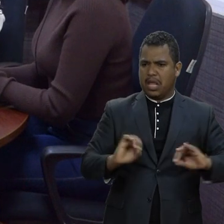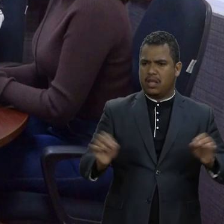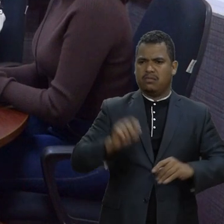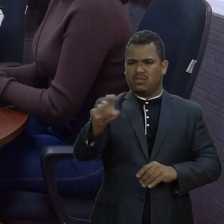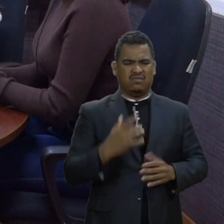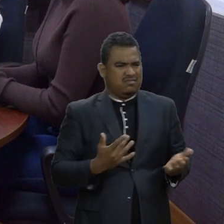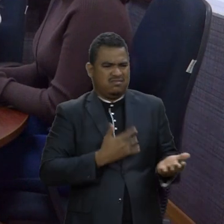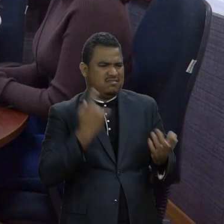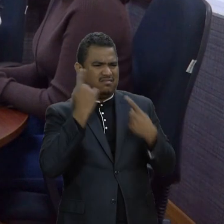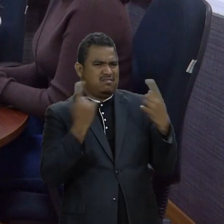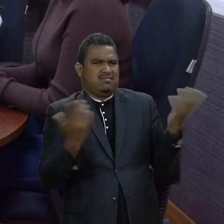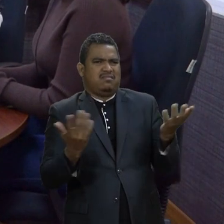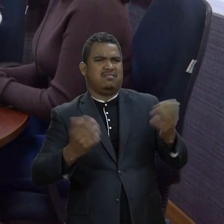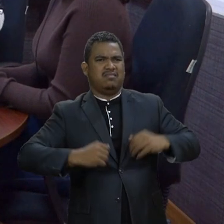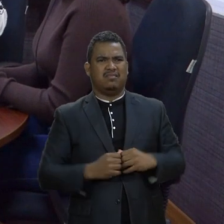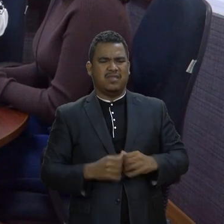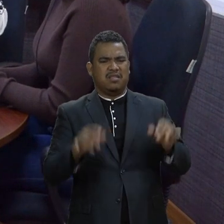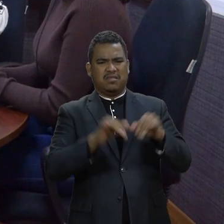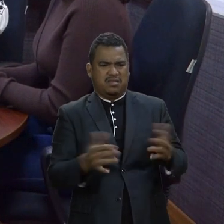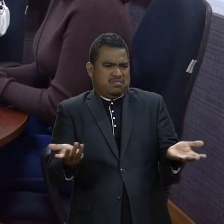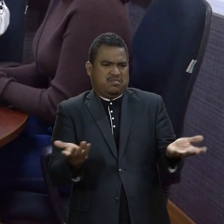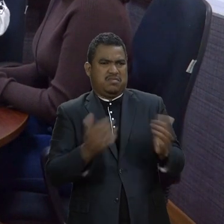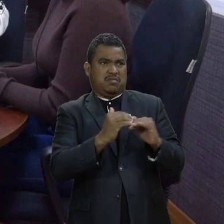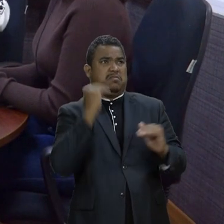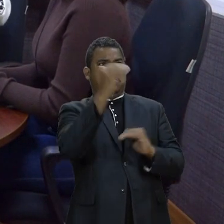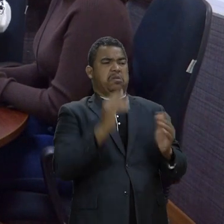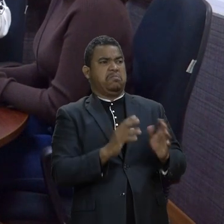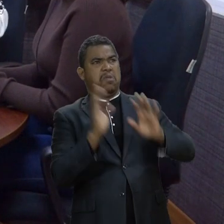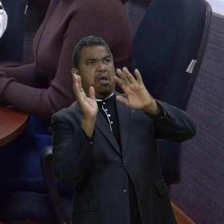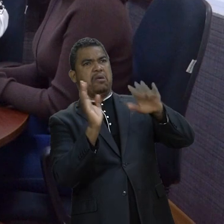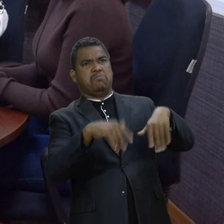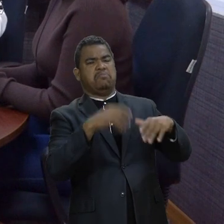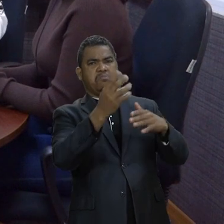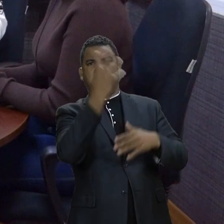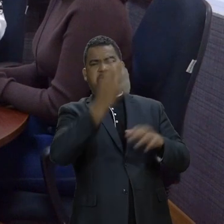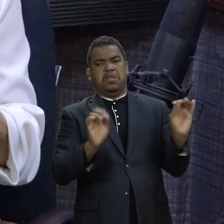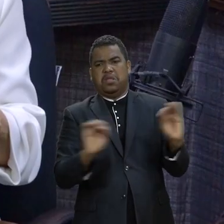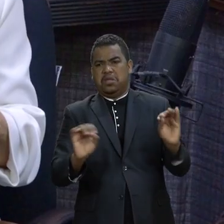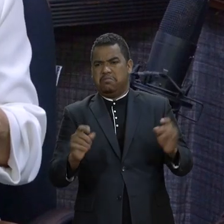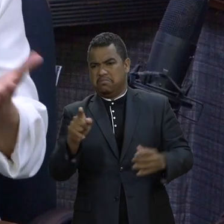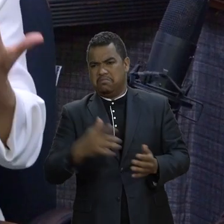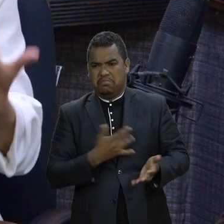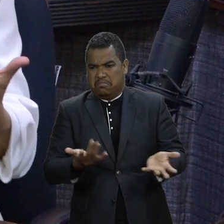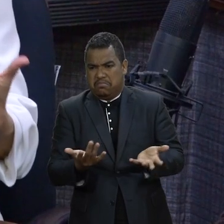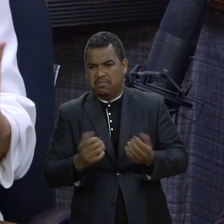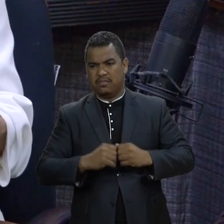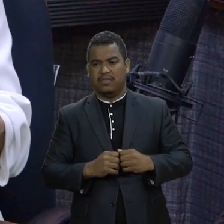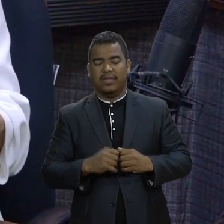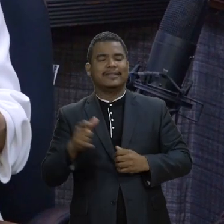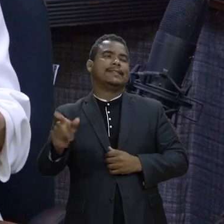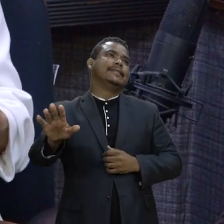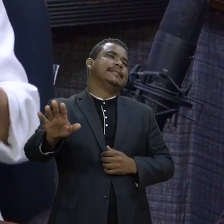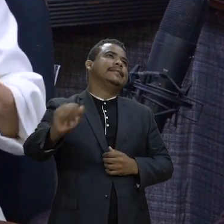las pruebas sean aceptadas por los jueces, y por lo tanto esas pruebas deben ser, según establece la ley, cómo deben conseguirse. Cosa que